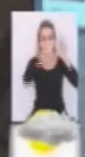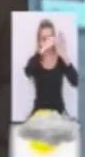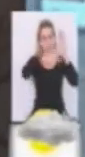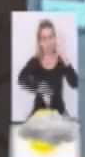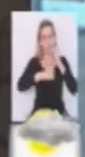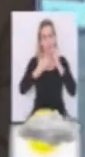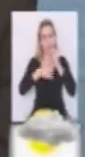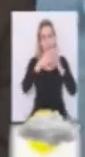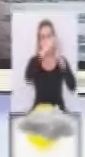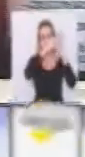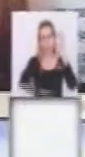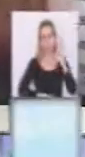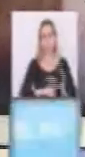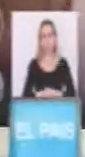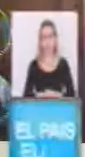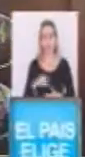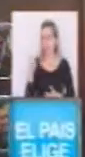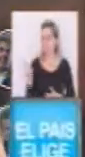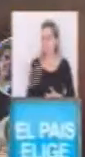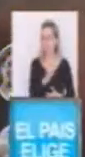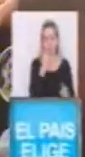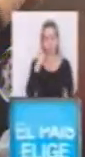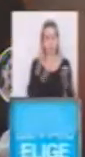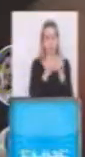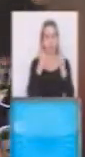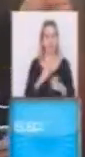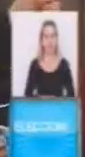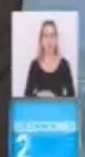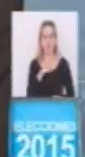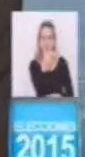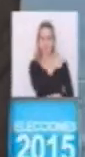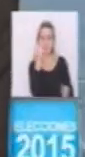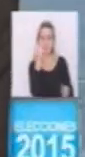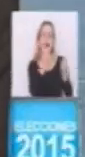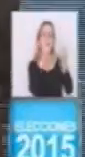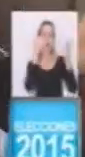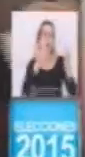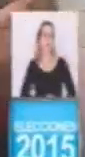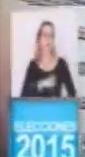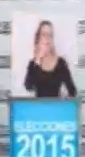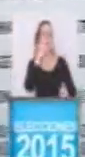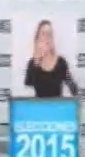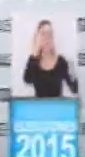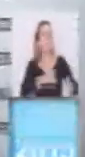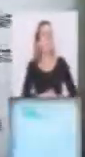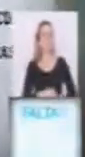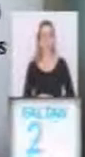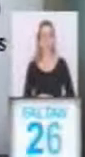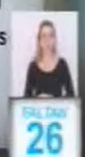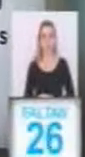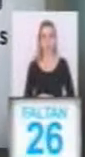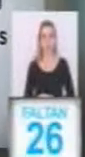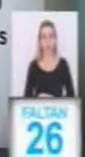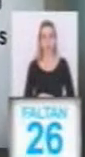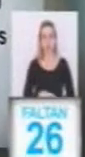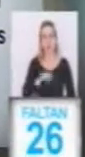Hoy es un día de coincidencias, salvo con lo del feriado. Con lo del feriado no coincido. Bueno, 82% móvil para los jubilados. Esto es más o menos lo que